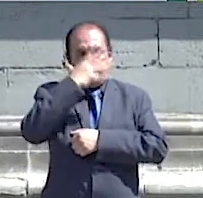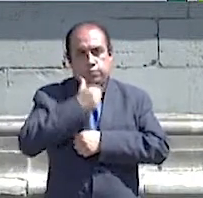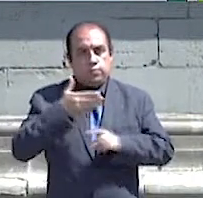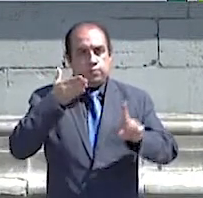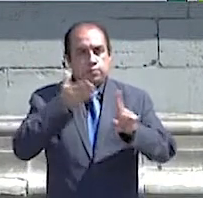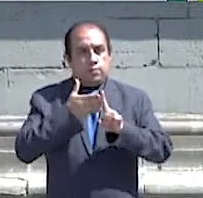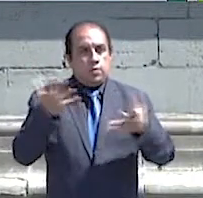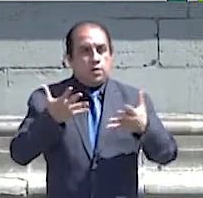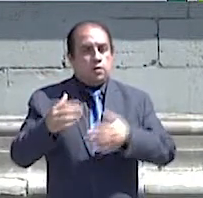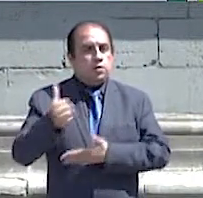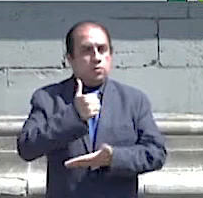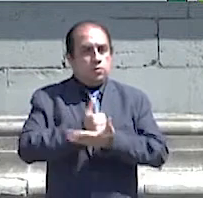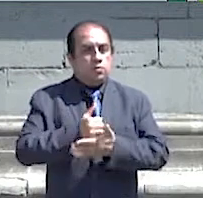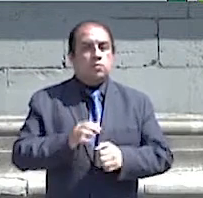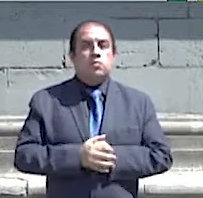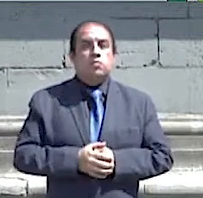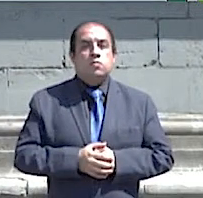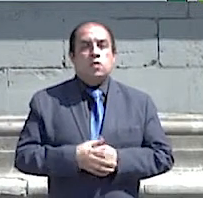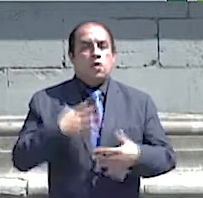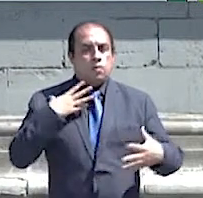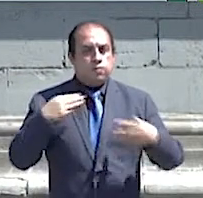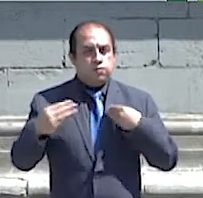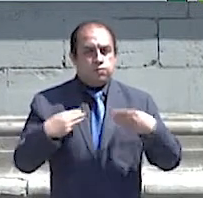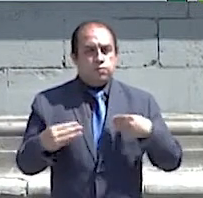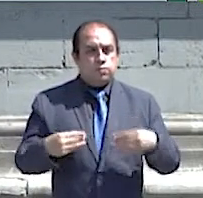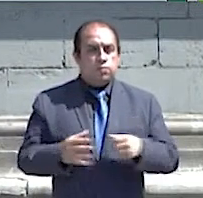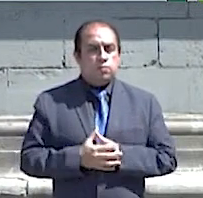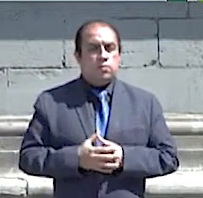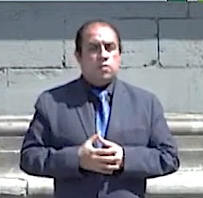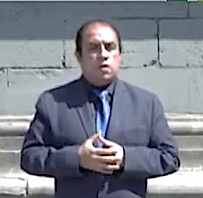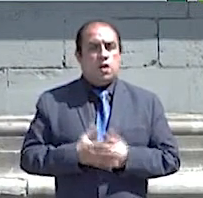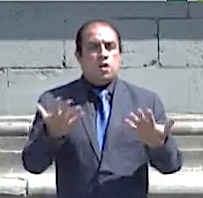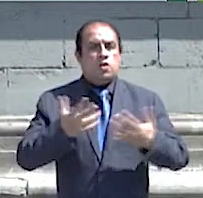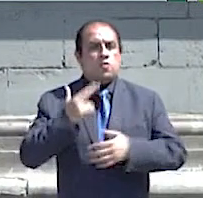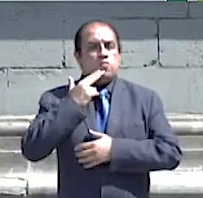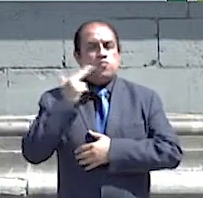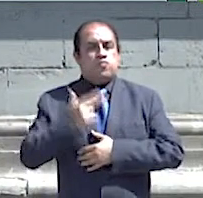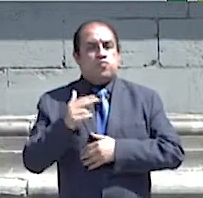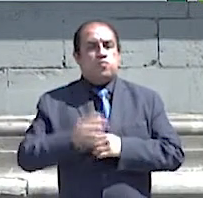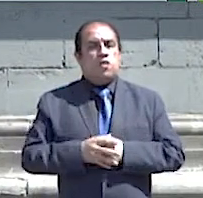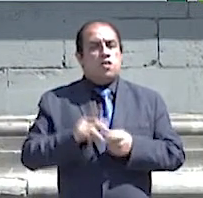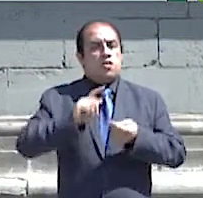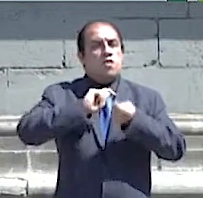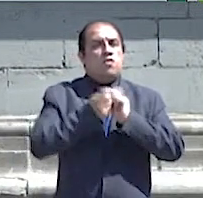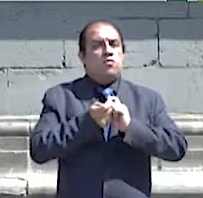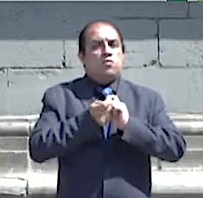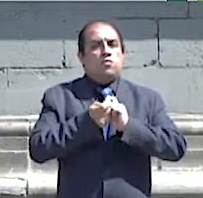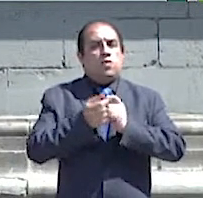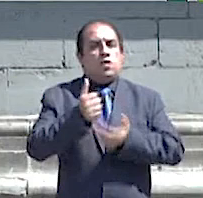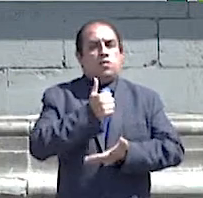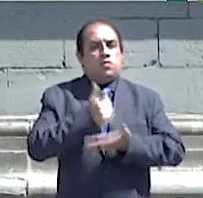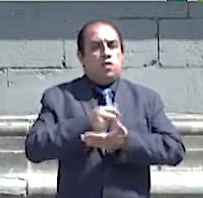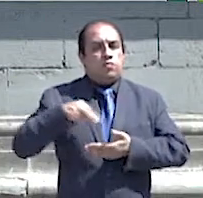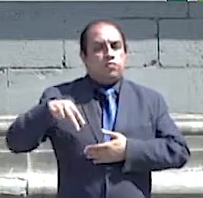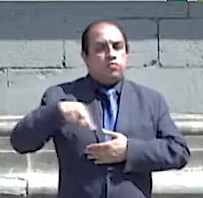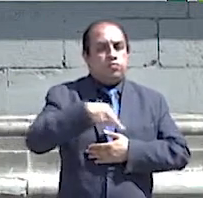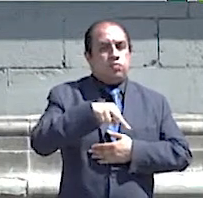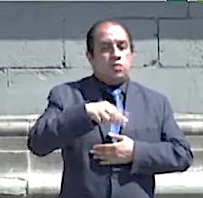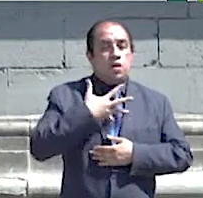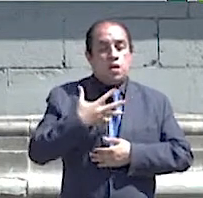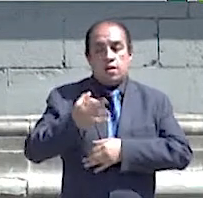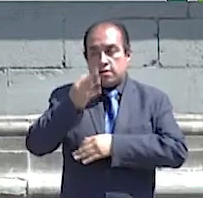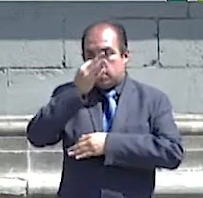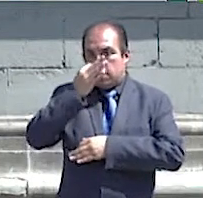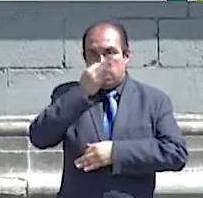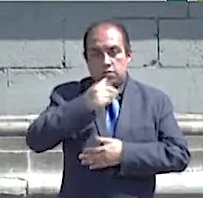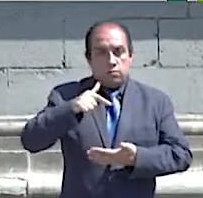hacer ciudad. La pandemia volvió urgente materializar la idea de las ciudades que se caminan y que son cercanas a